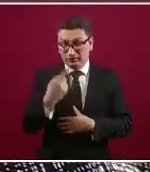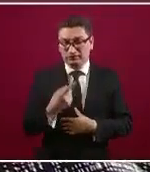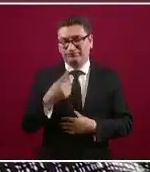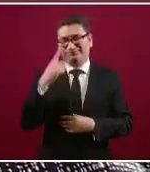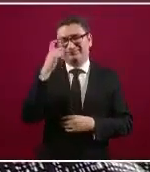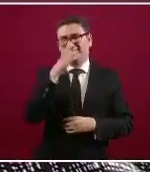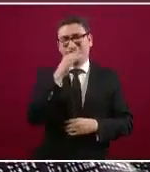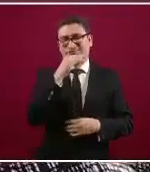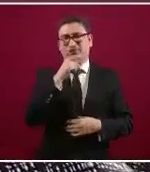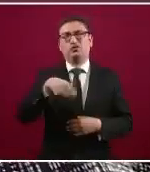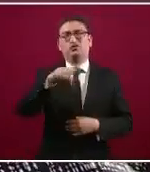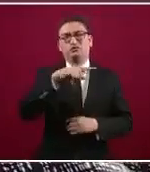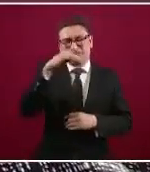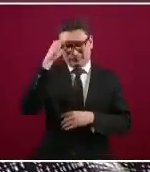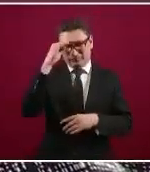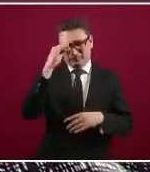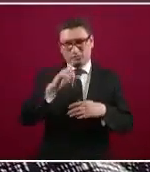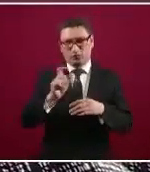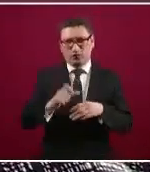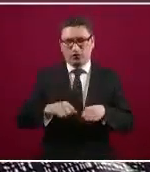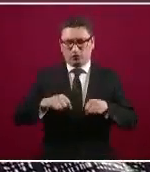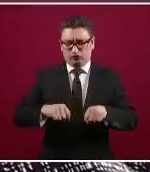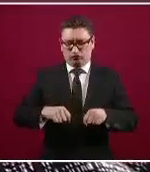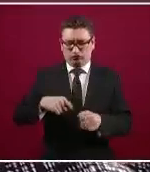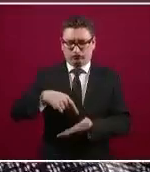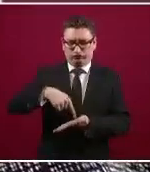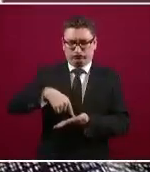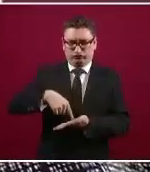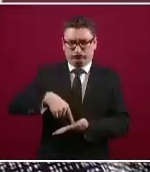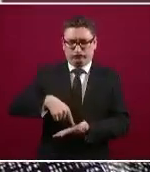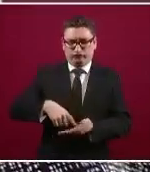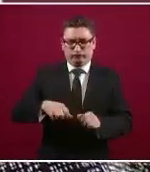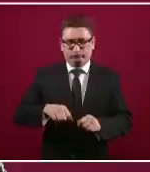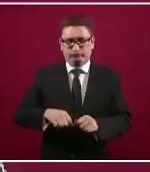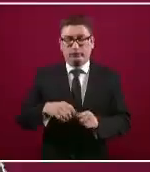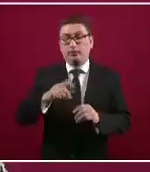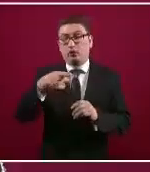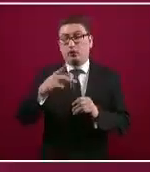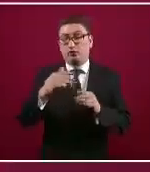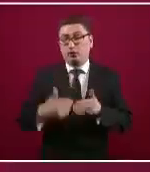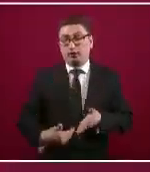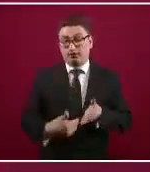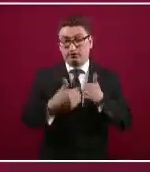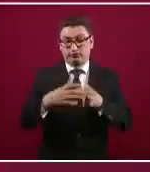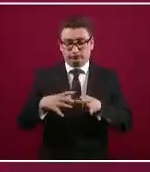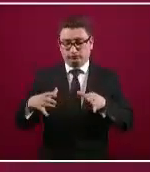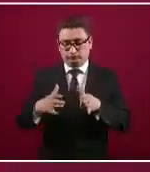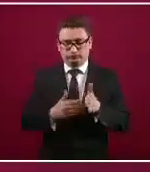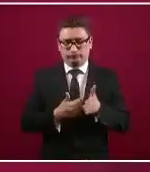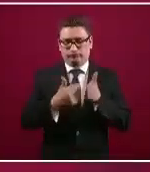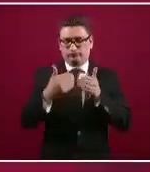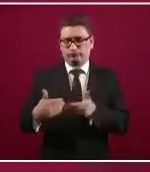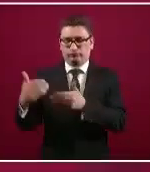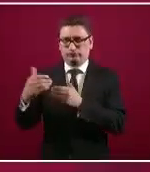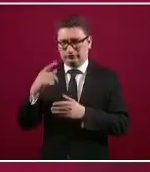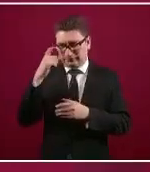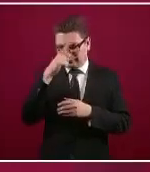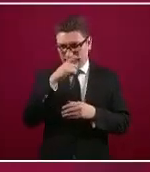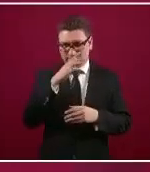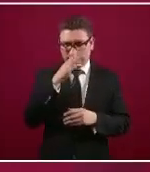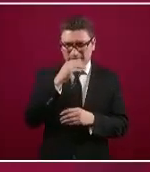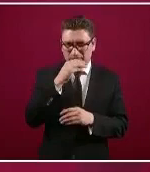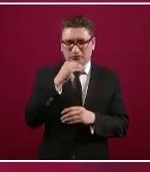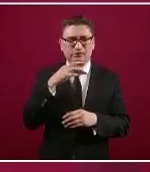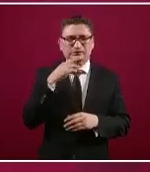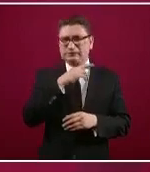están con una perforadora. Hay ciertas paredes que se va uno como